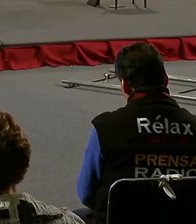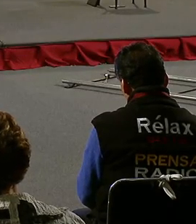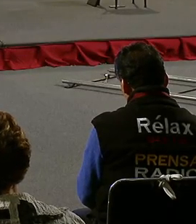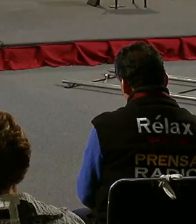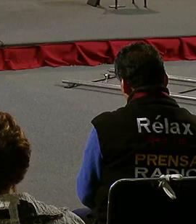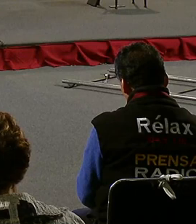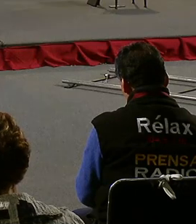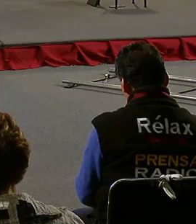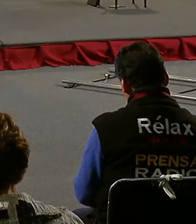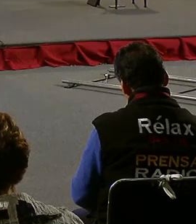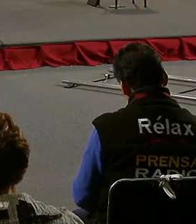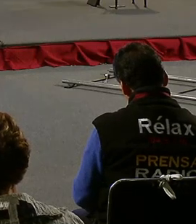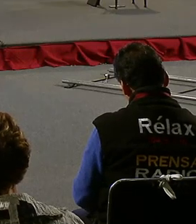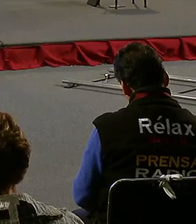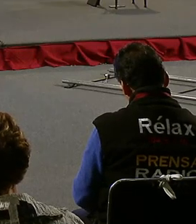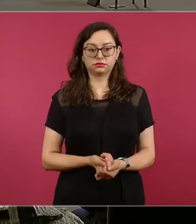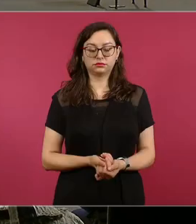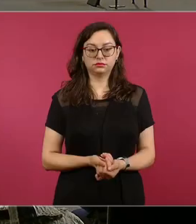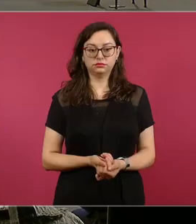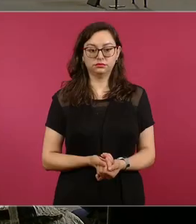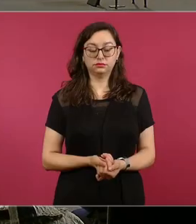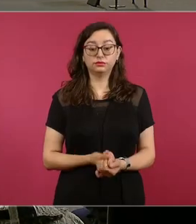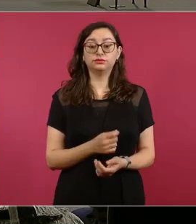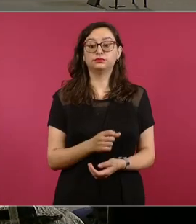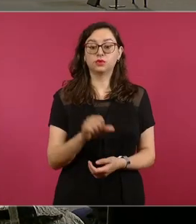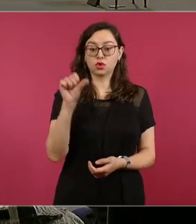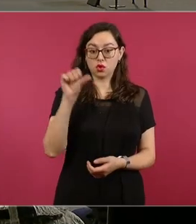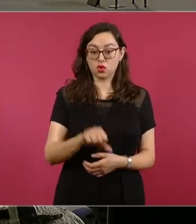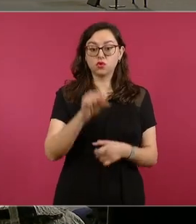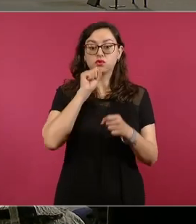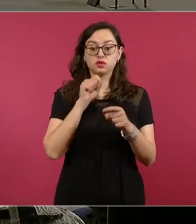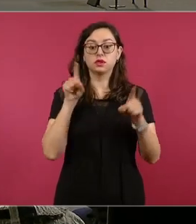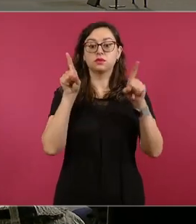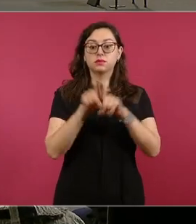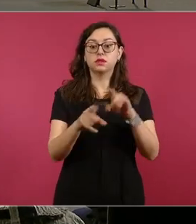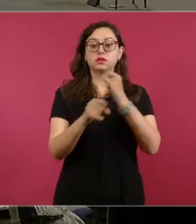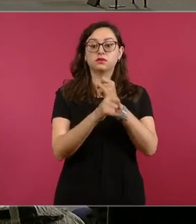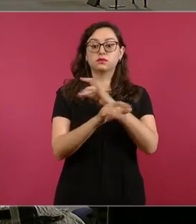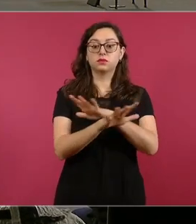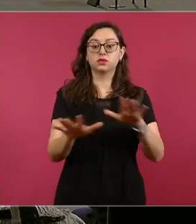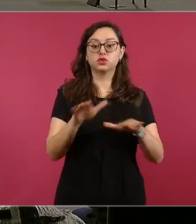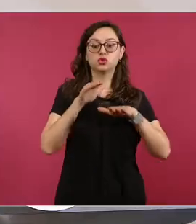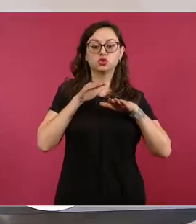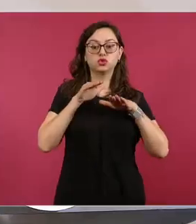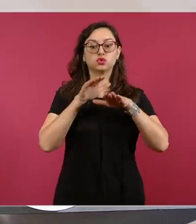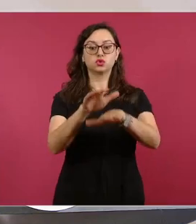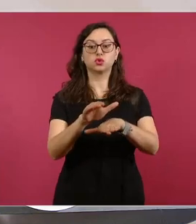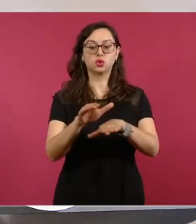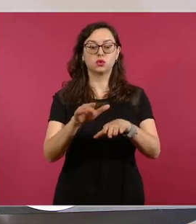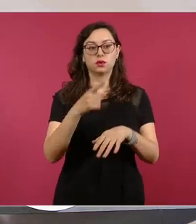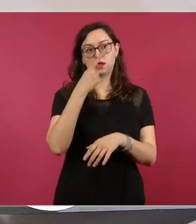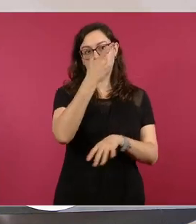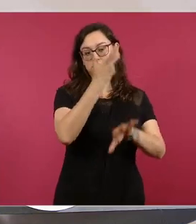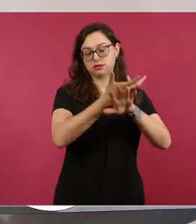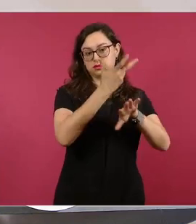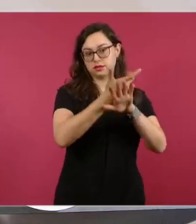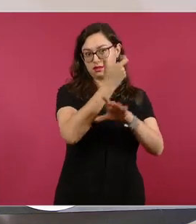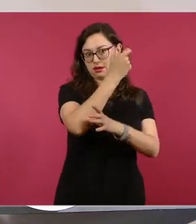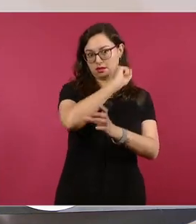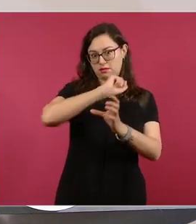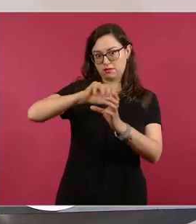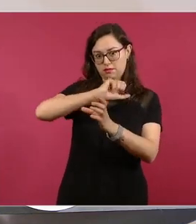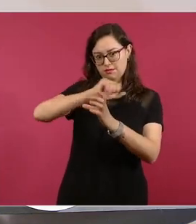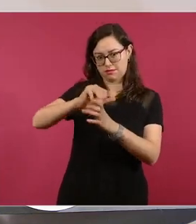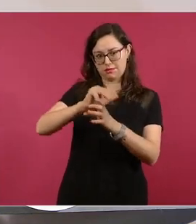quién es quién en el envío de dinero, las remesas. Y tenemos que con información del Banco de México, en enero del